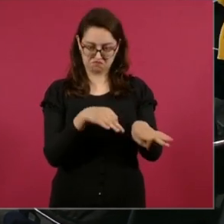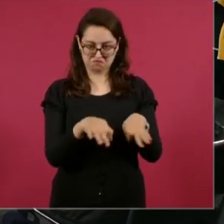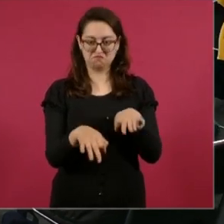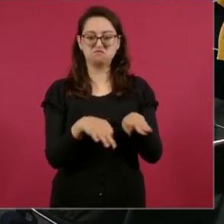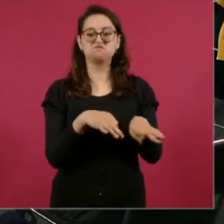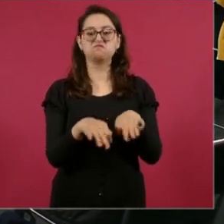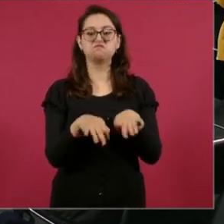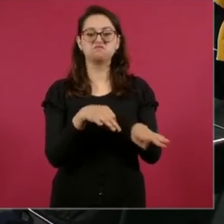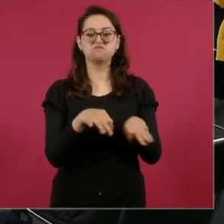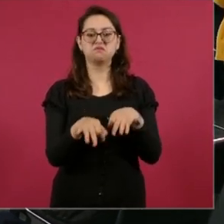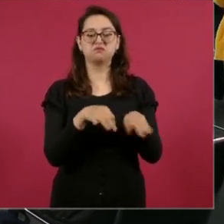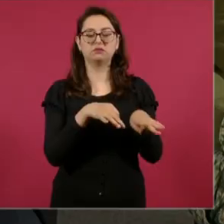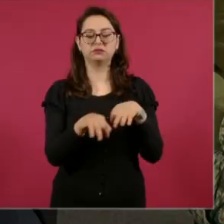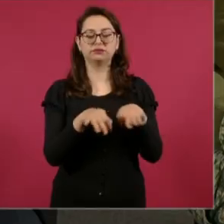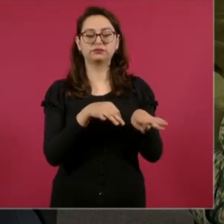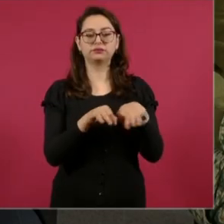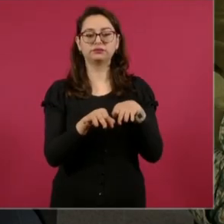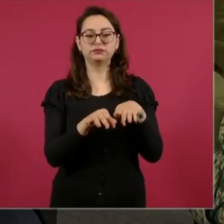trabajadoras.